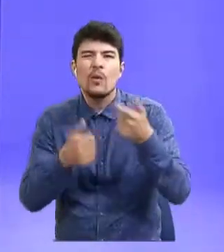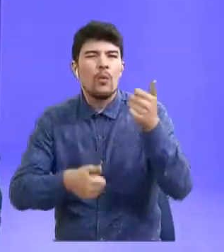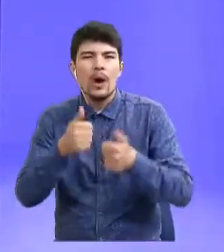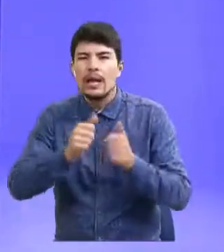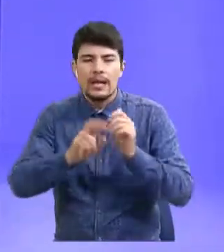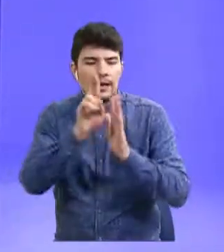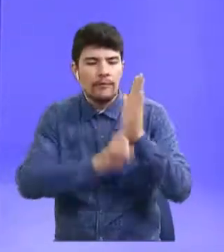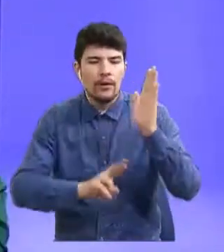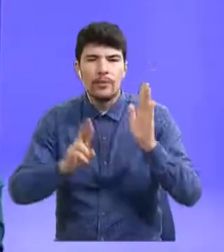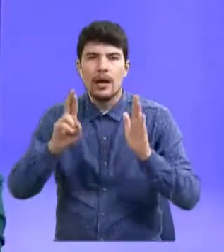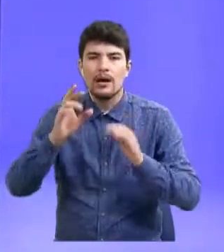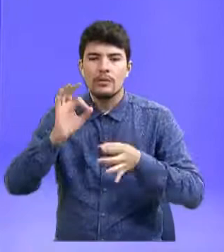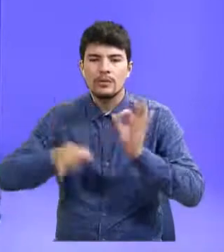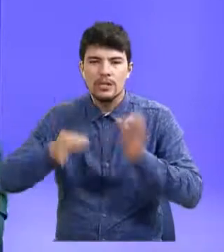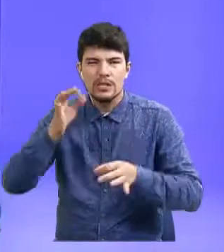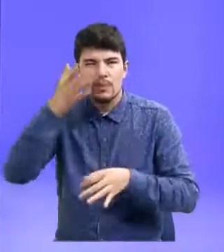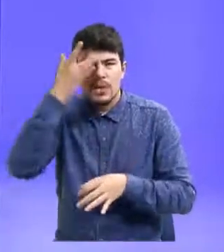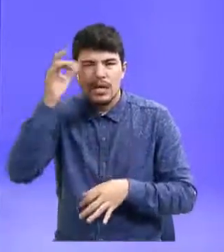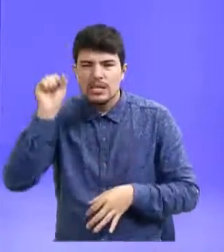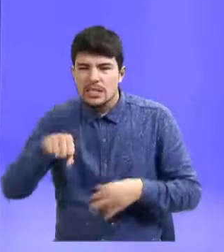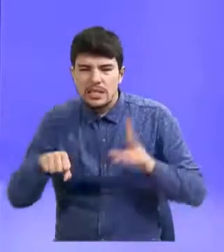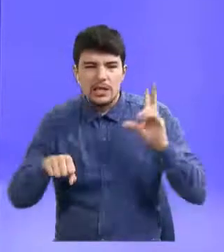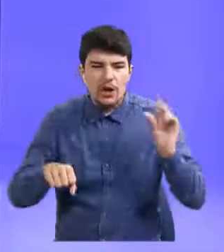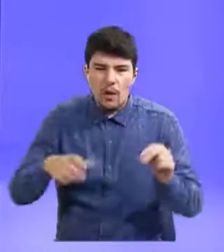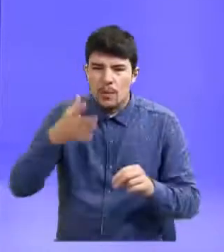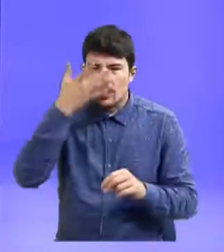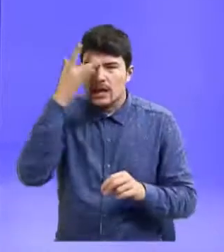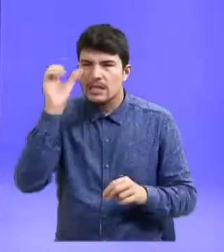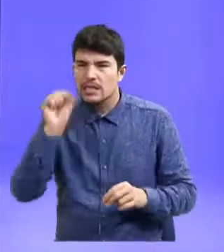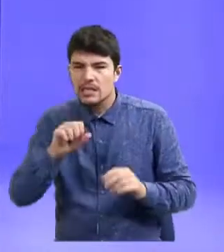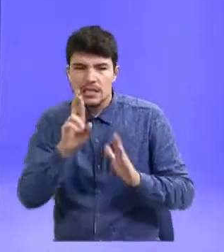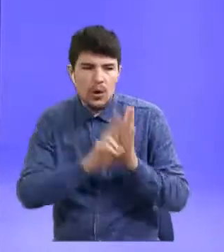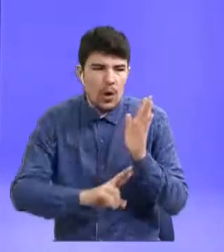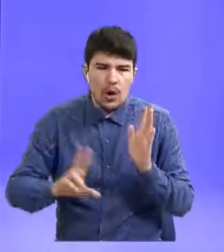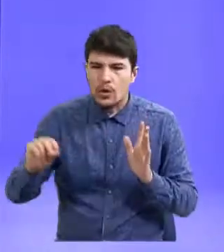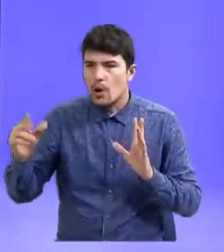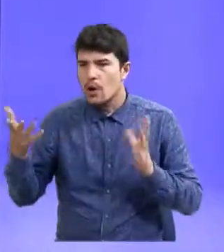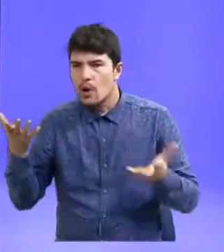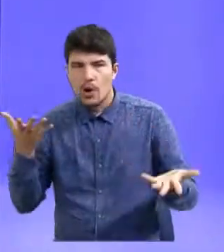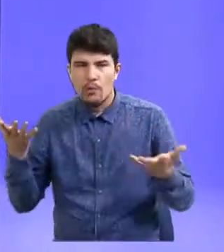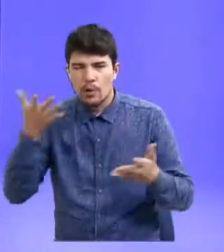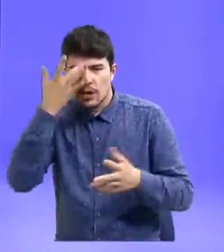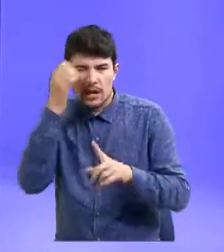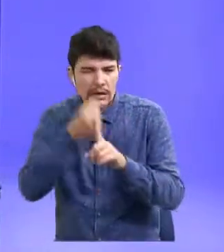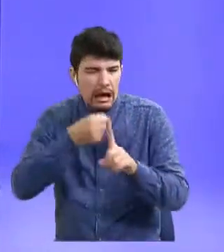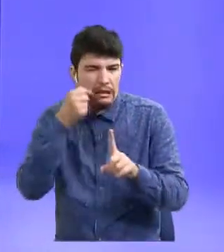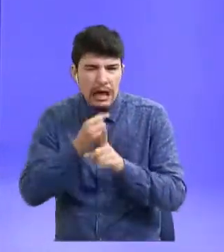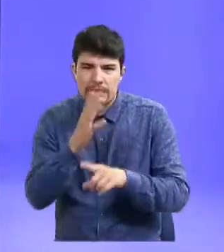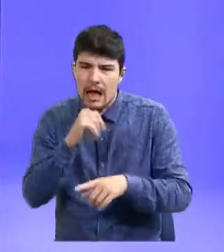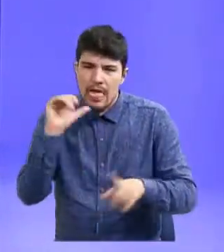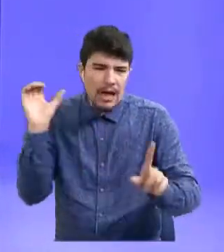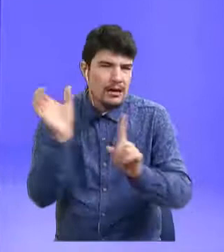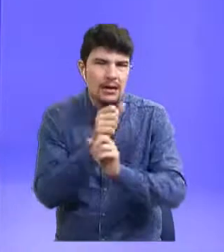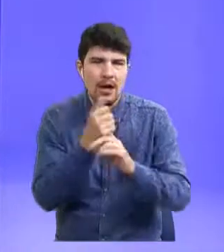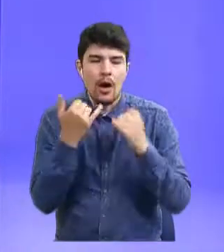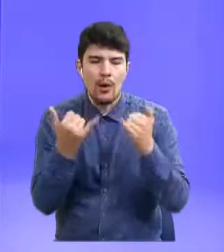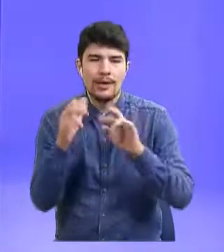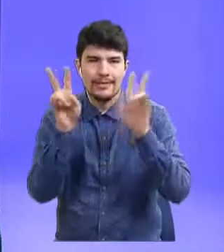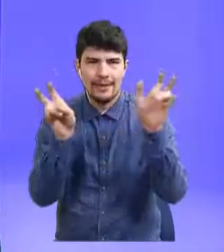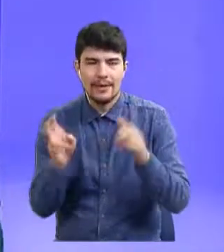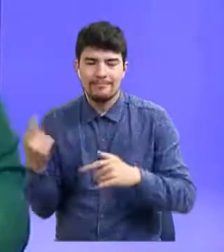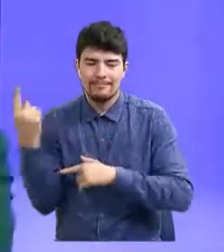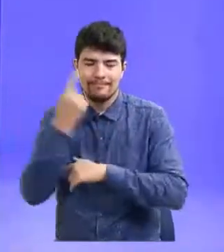justicia? ¿Por qué sí? ¿Por qué no? ¿Por qué un referendo? ¿Por qué un no al referendo? ¿Por qué tantos intentos y no se ha logrado? Vamos a hablar sobre todos estos